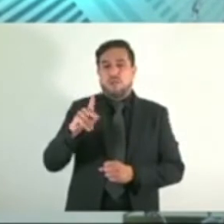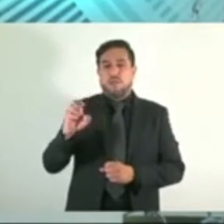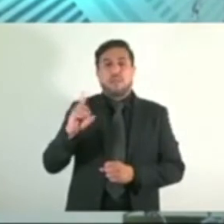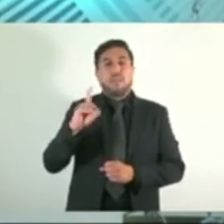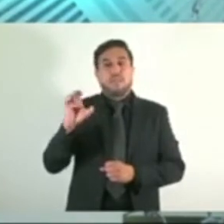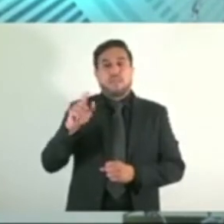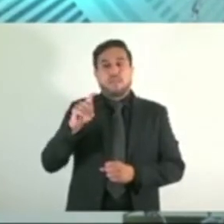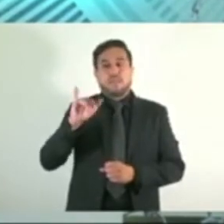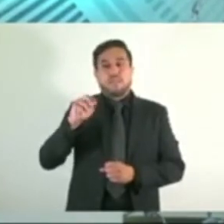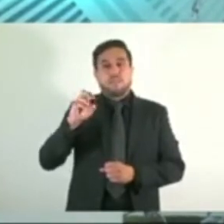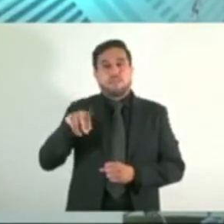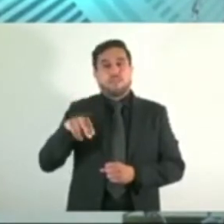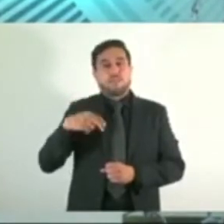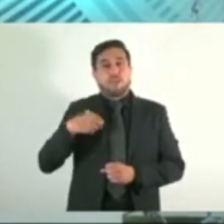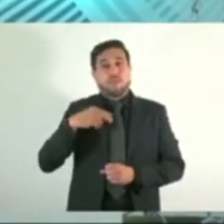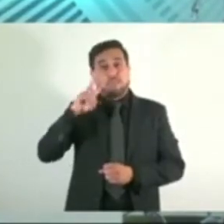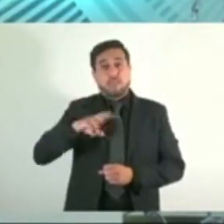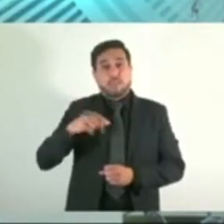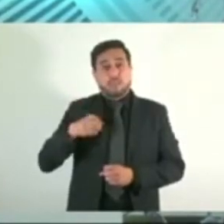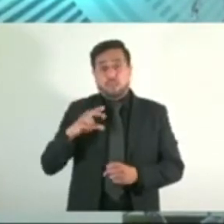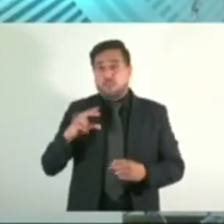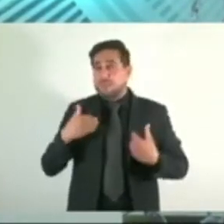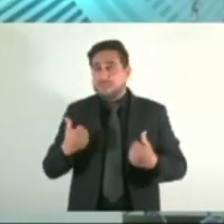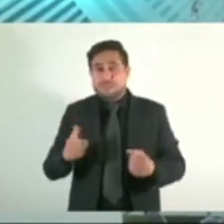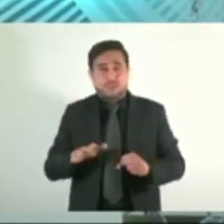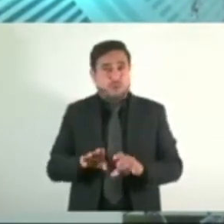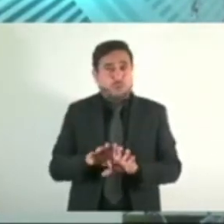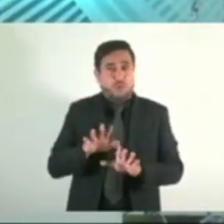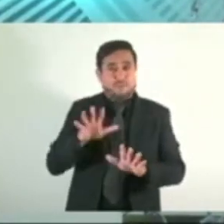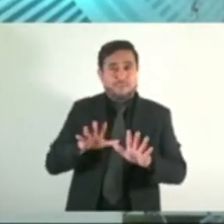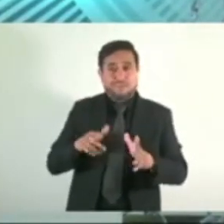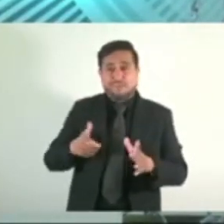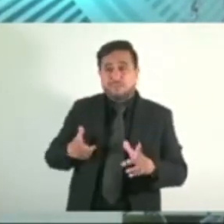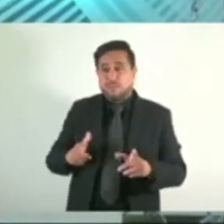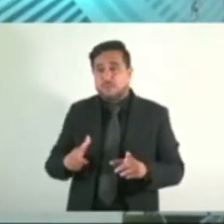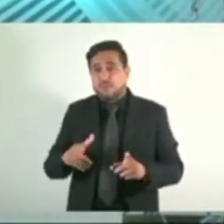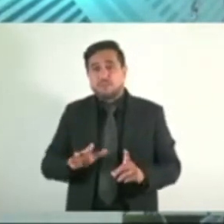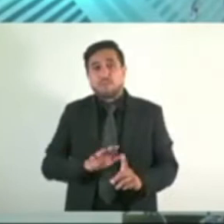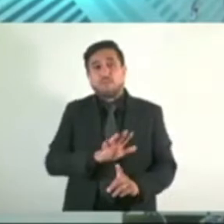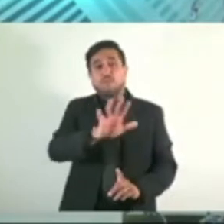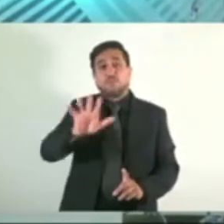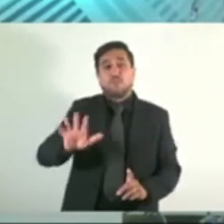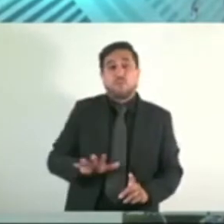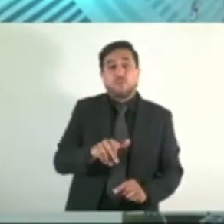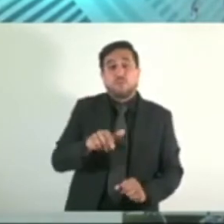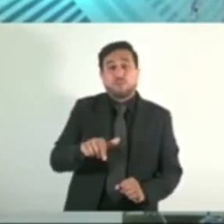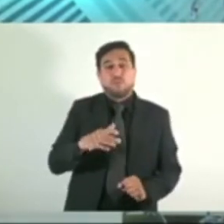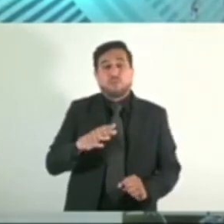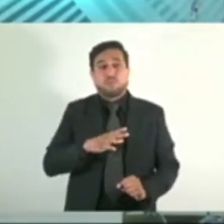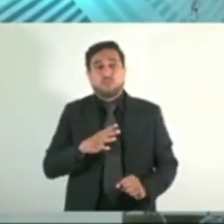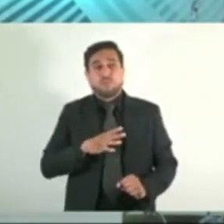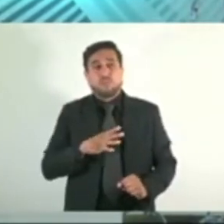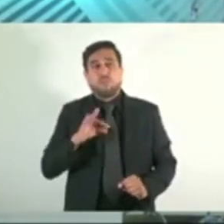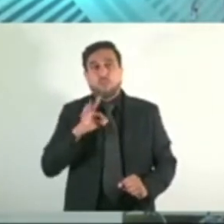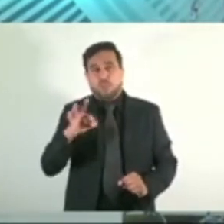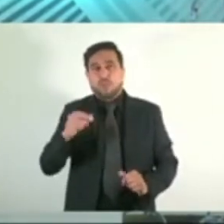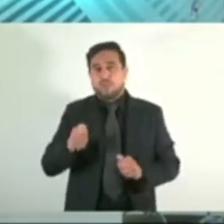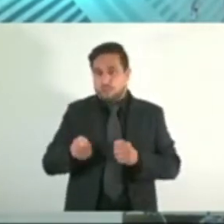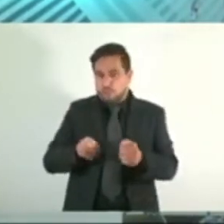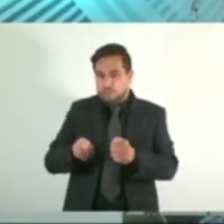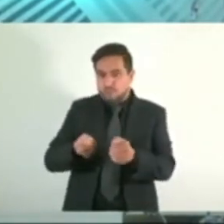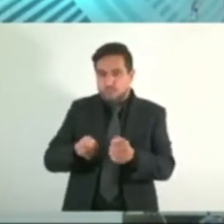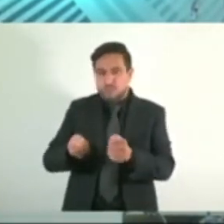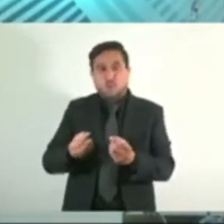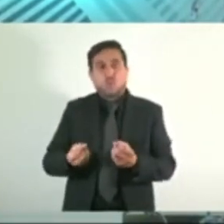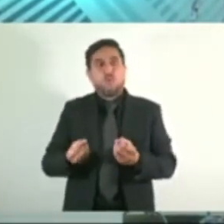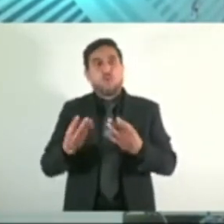podía comprender cómo pudiera existir en el estado de Guanajuato un territorio que pudiera controlar cualquier